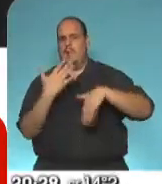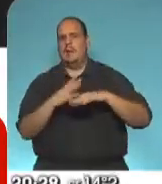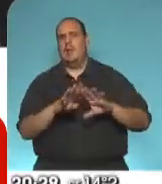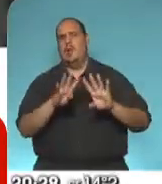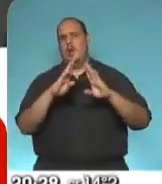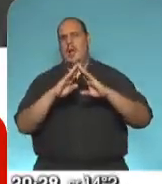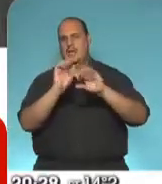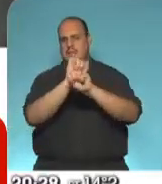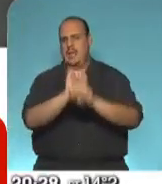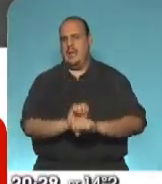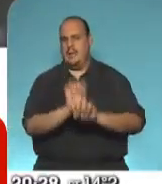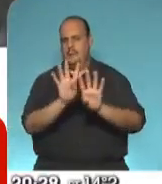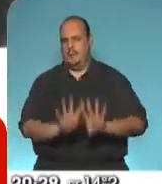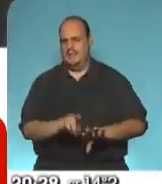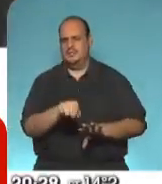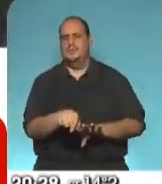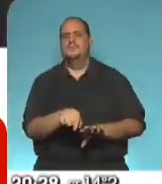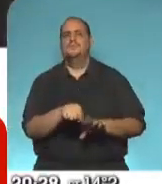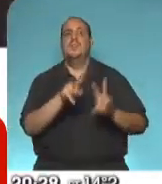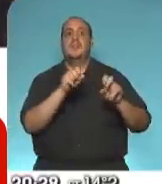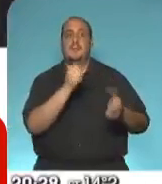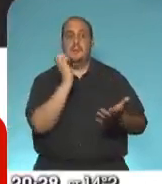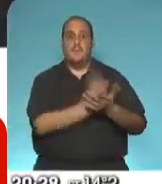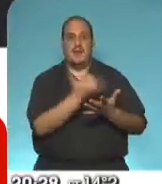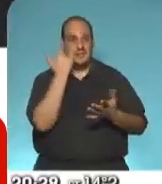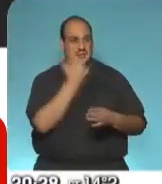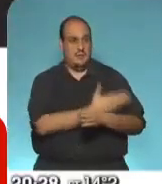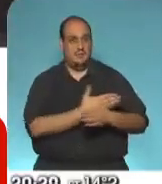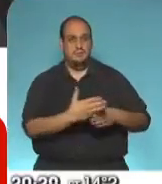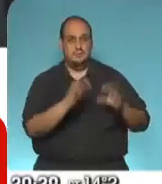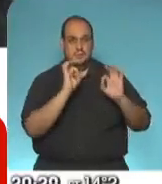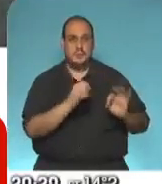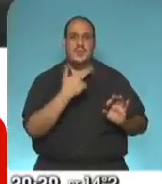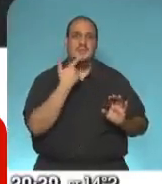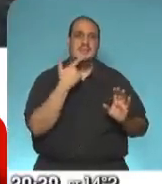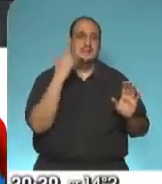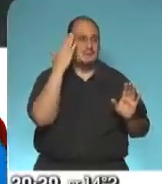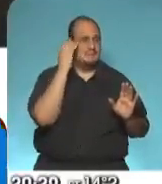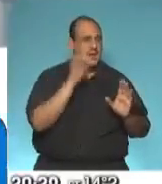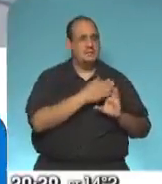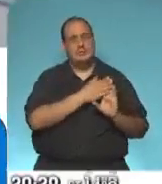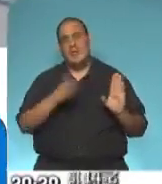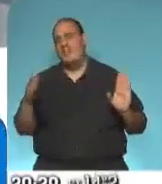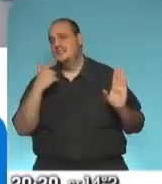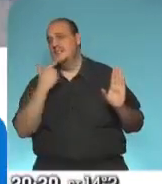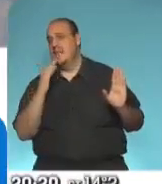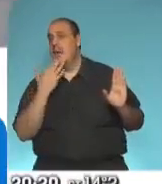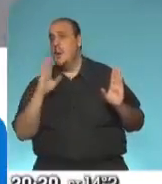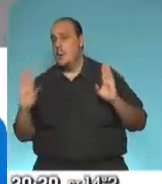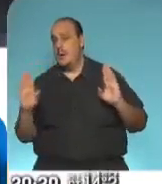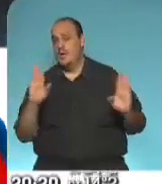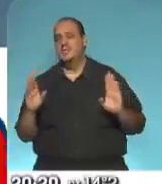Por agotamiento de pena, en el periodo del 17 de marzo al 17 de abril han salido aproximadamente menos